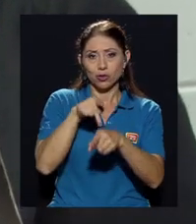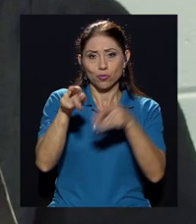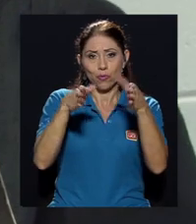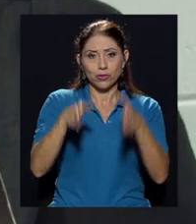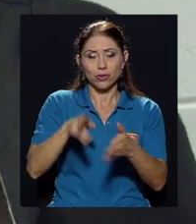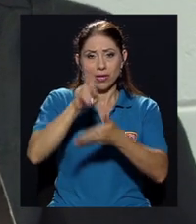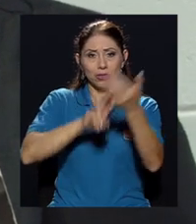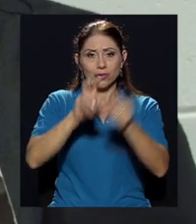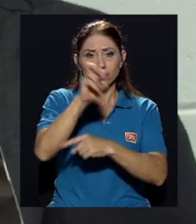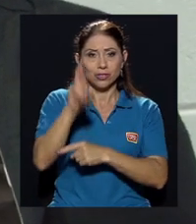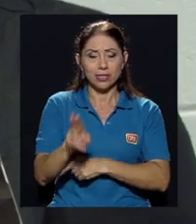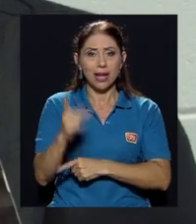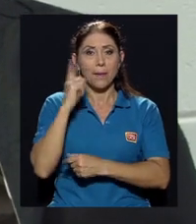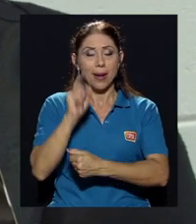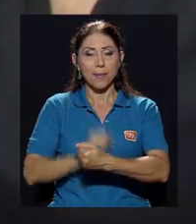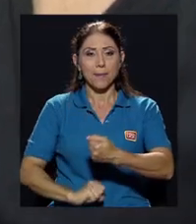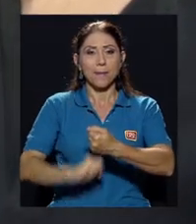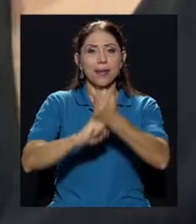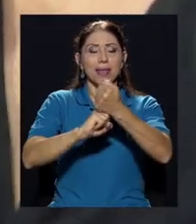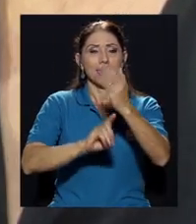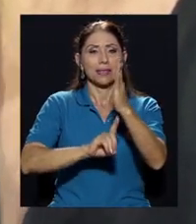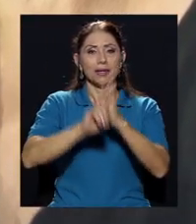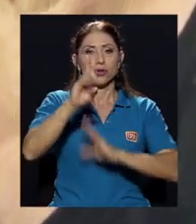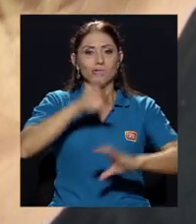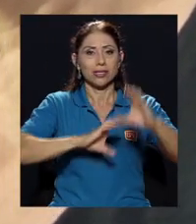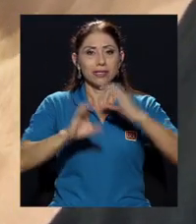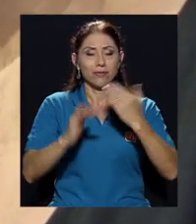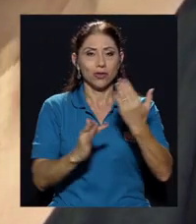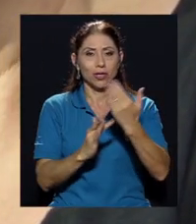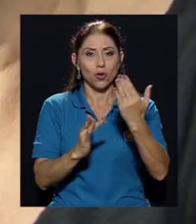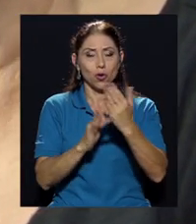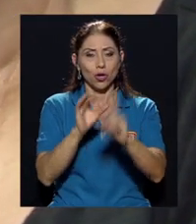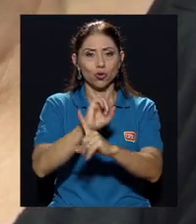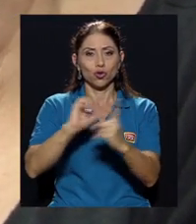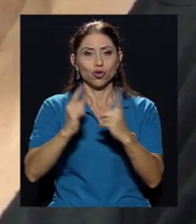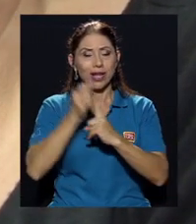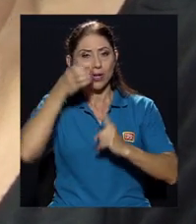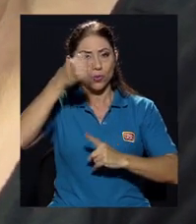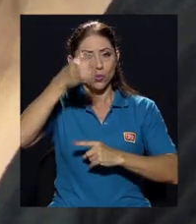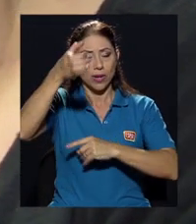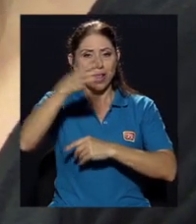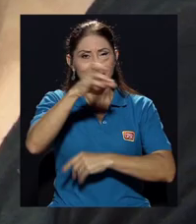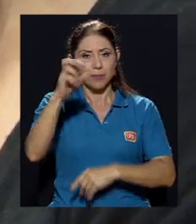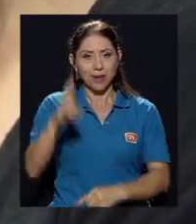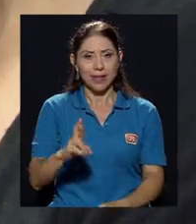de Costa Rica al desarrollo científico, tecnológico, social y cultural del país.